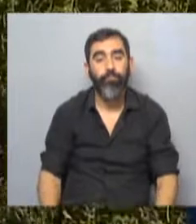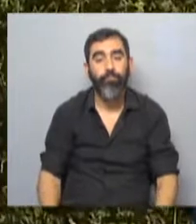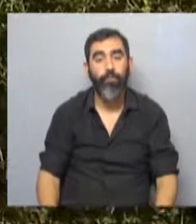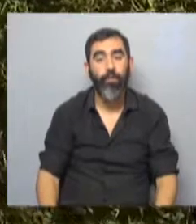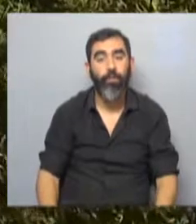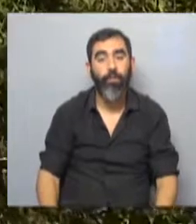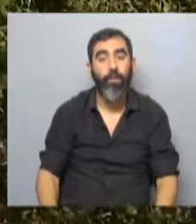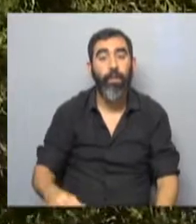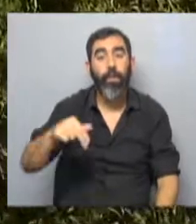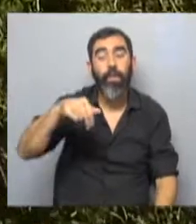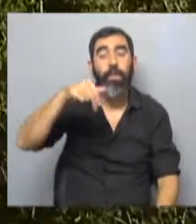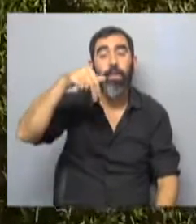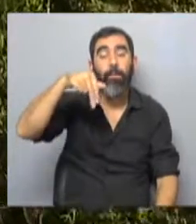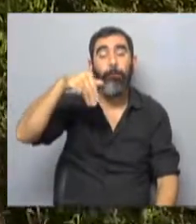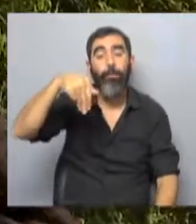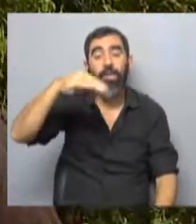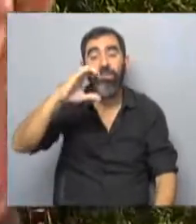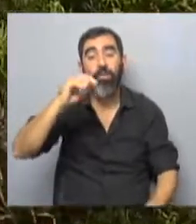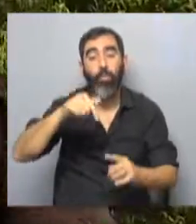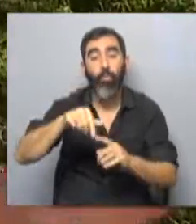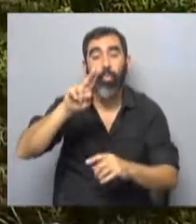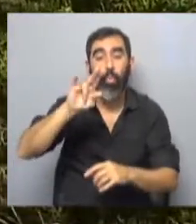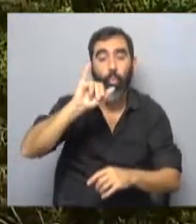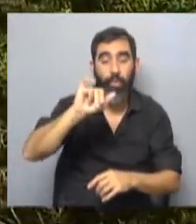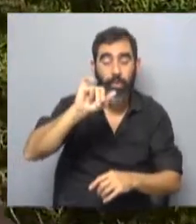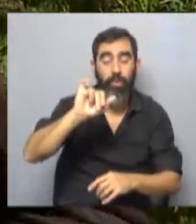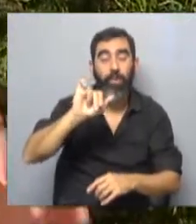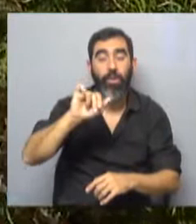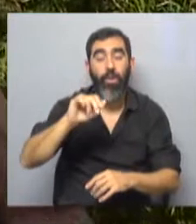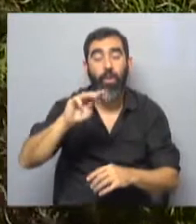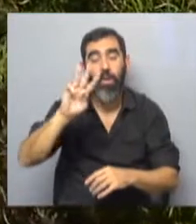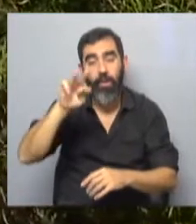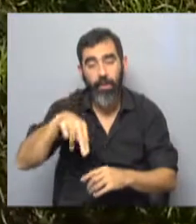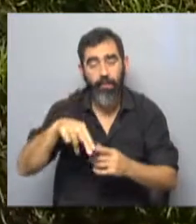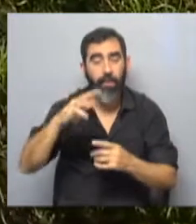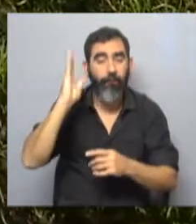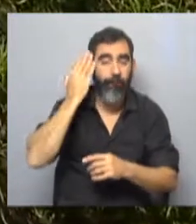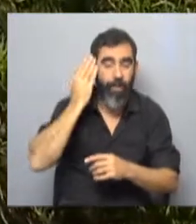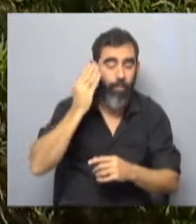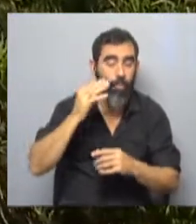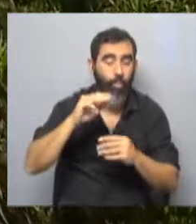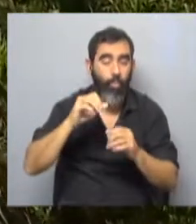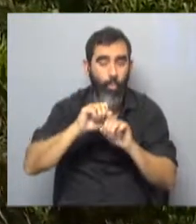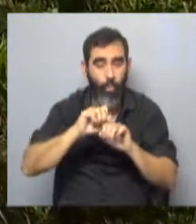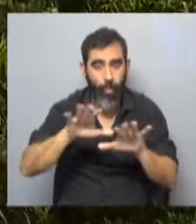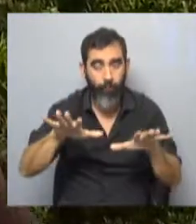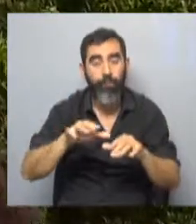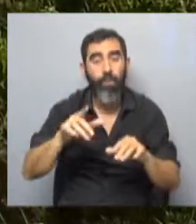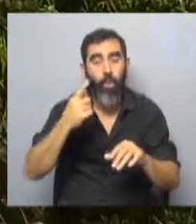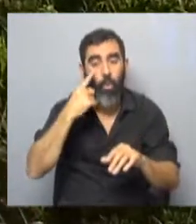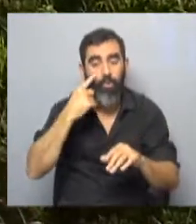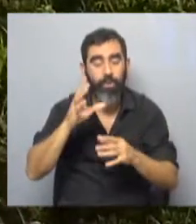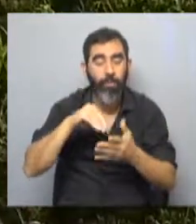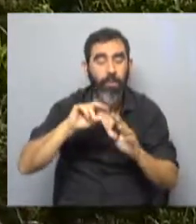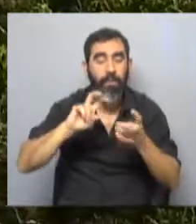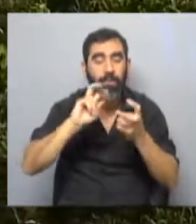nm y para conocer más sobre lo que hacemos estando la página web el instan al facebook todo nos pueden buscar por ahí tengo punto hoy para conocer más